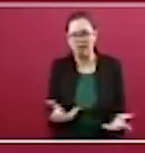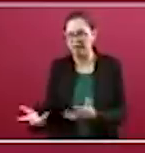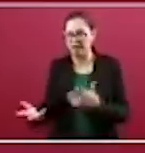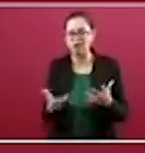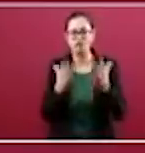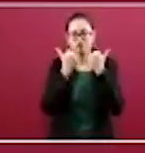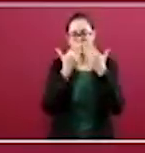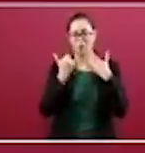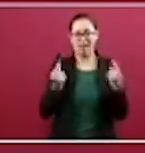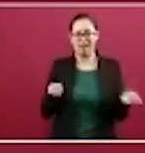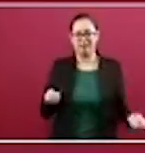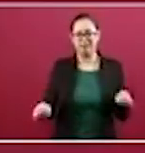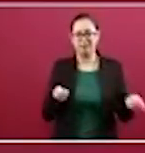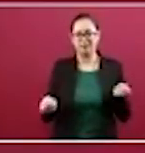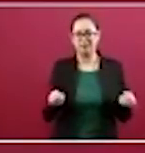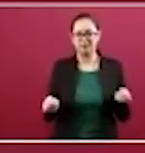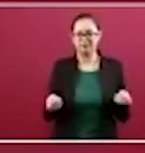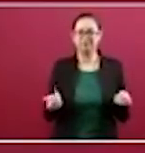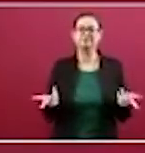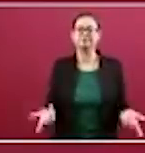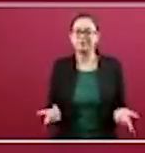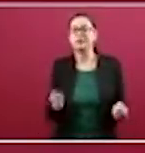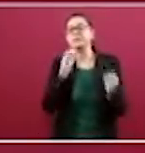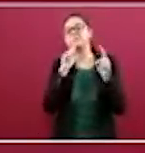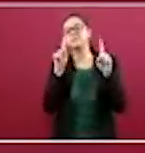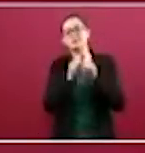adecuado. Y lo plantean desde luego los distribuidores